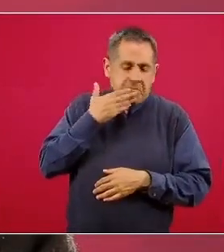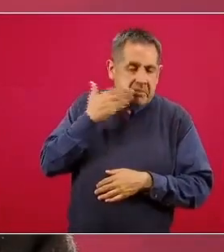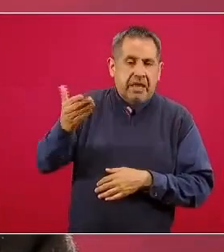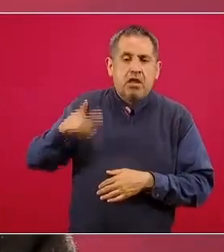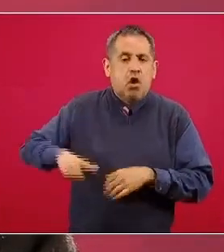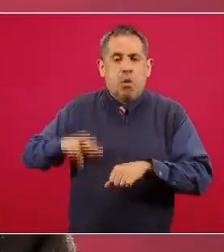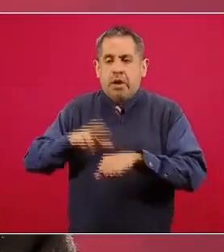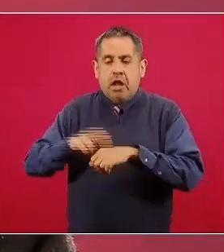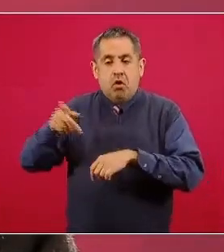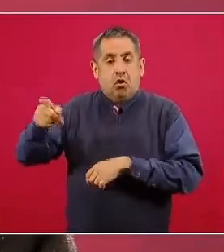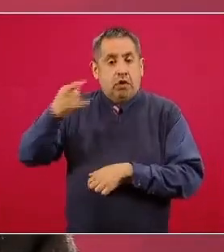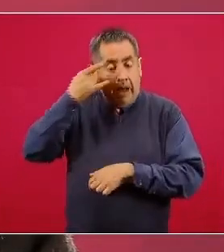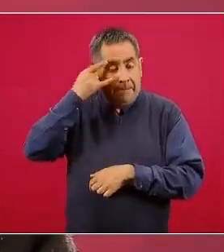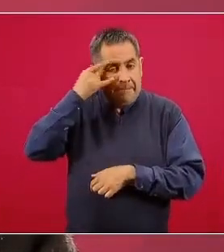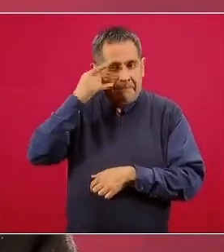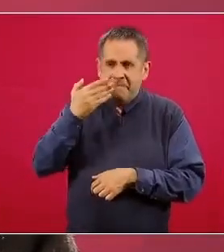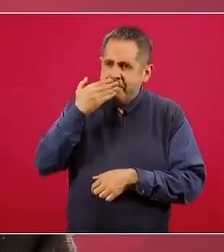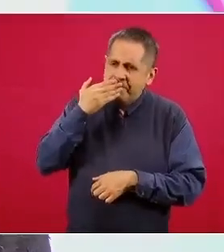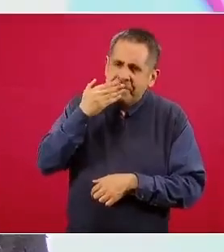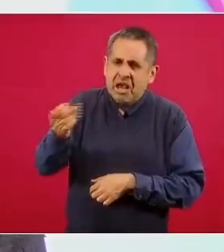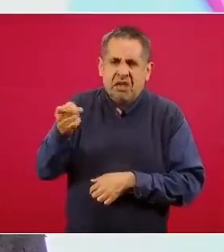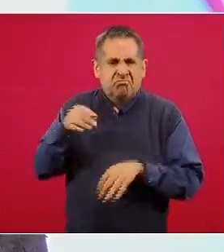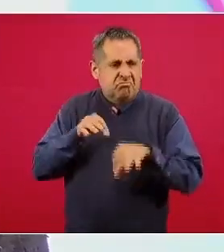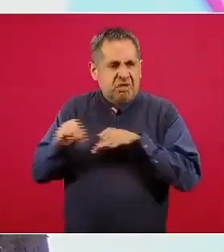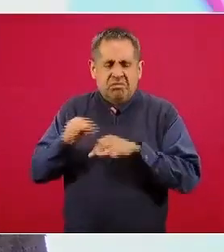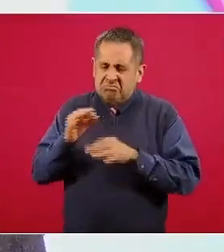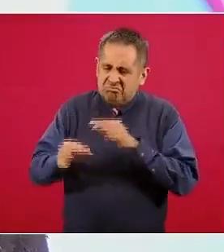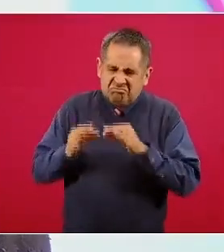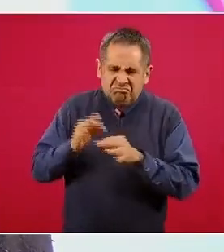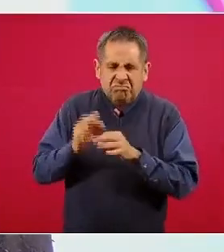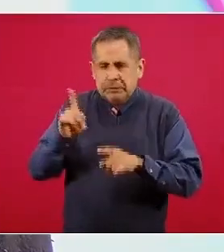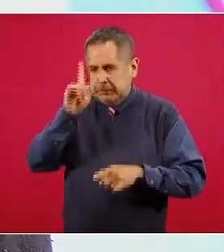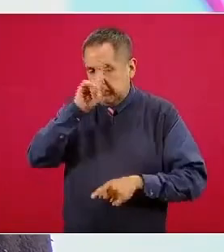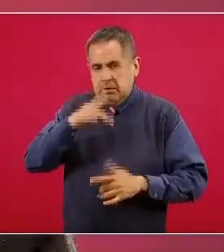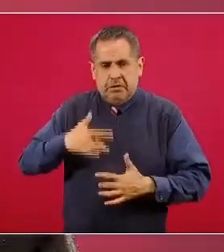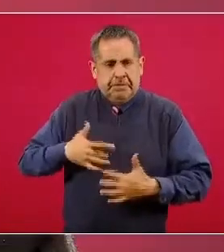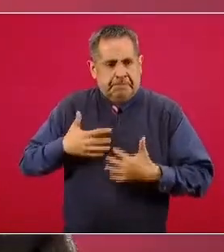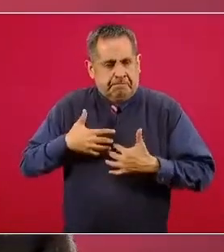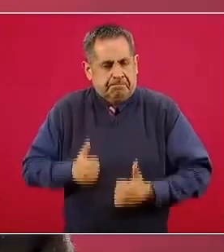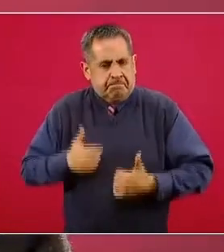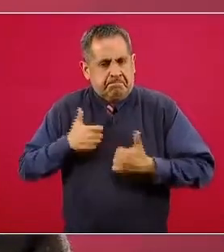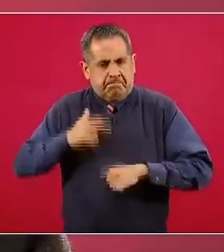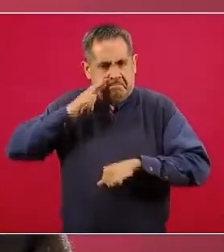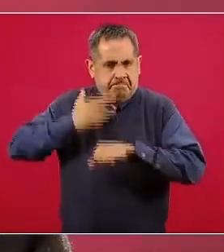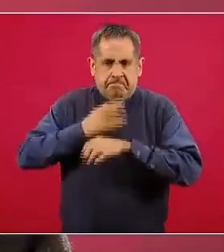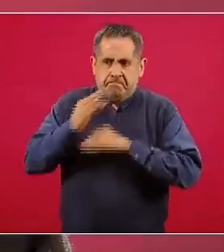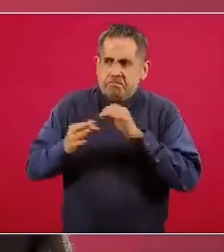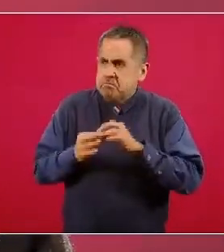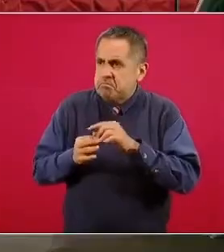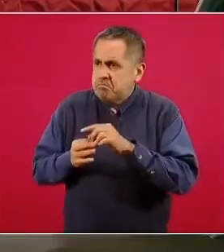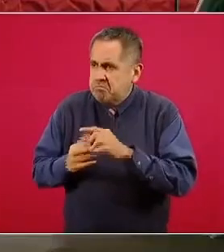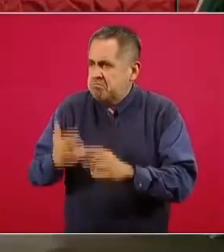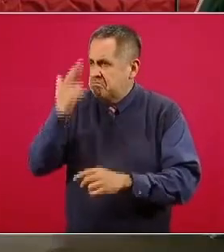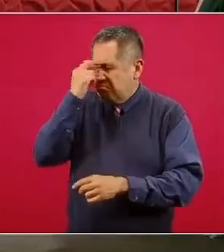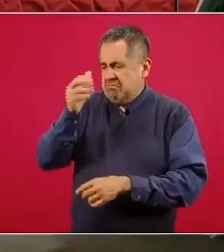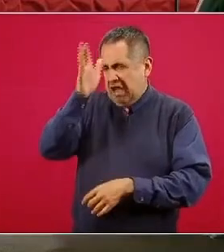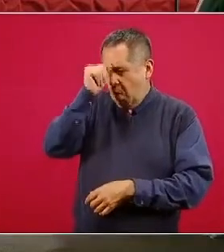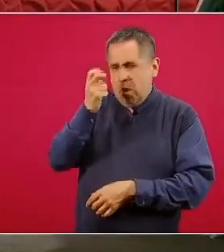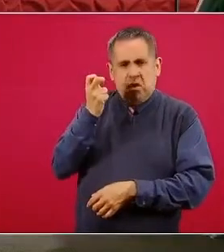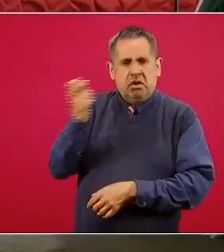a su equipo por el excelente trabajo que han hecho, su gran sentido de responsabilidad, y respaldamos sus